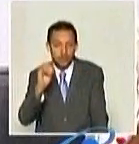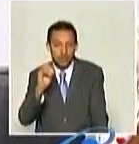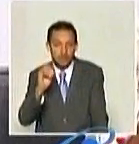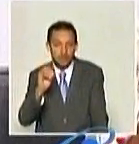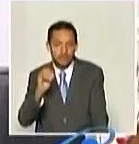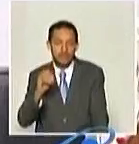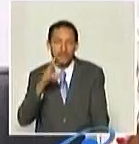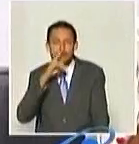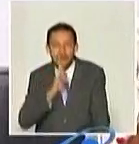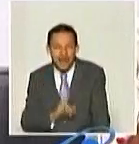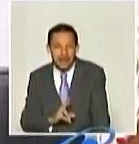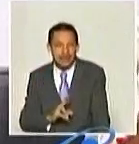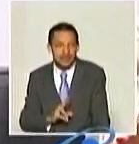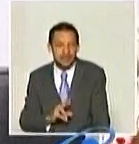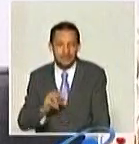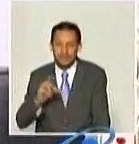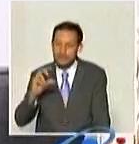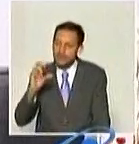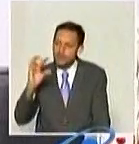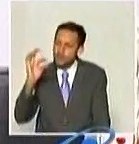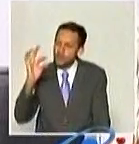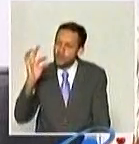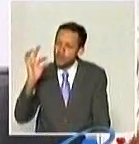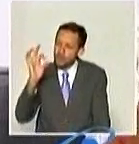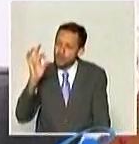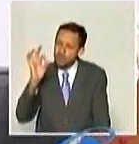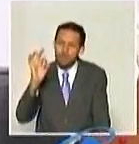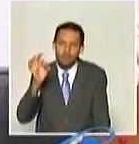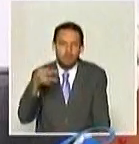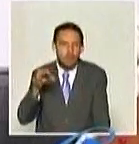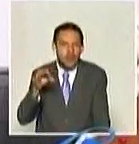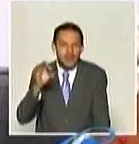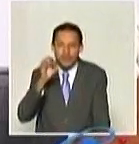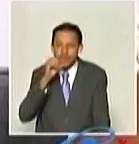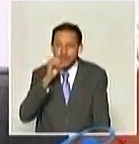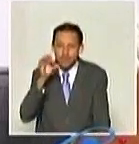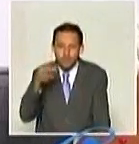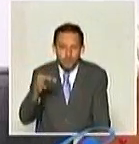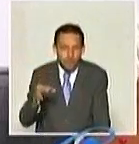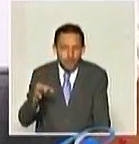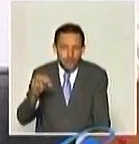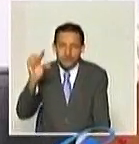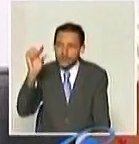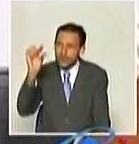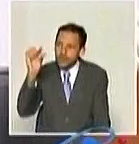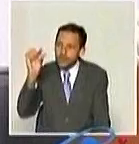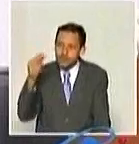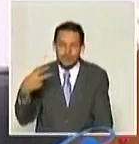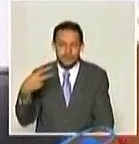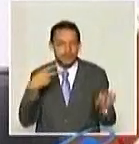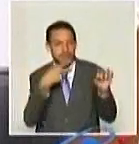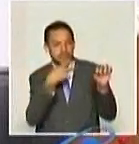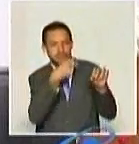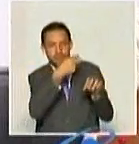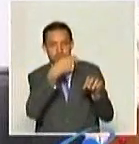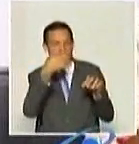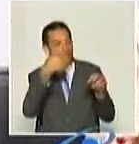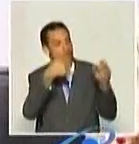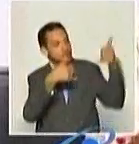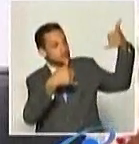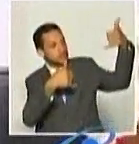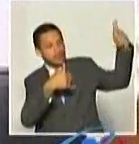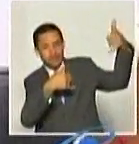una bombita de gas en un acuario. Eso. Entonces, eso es lo que ocurre, se diluye el ozono en el suero y ya el